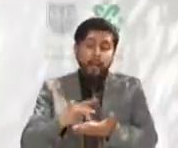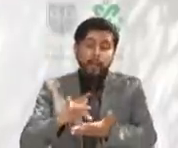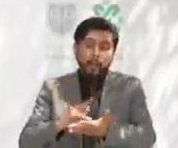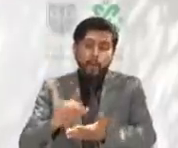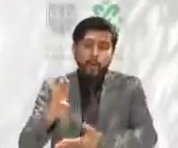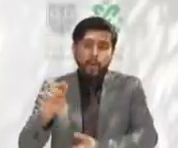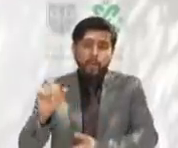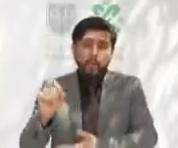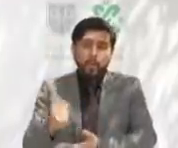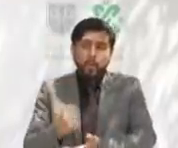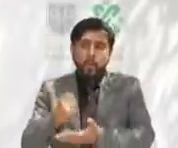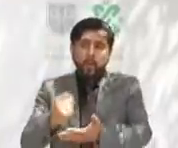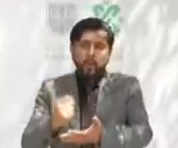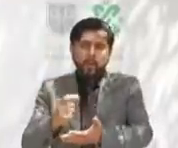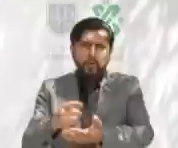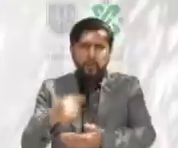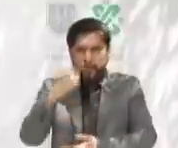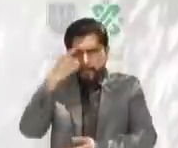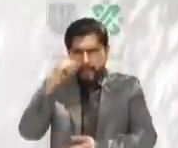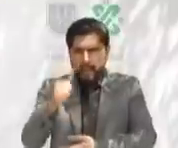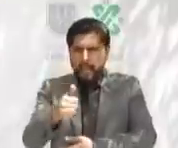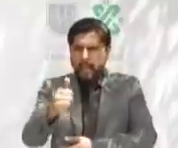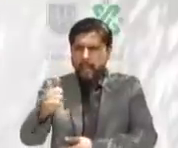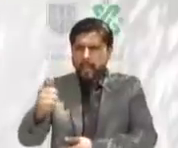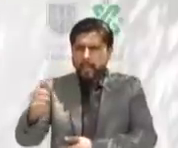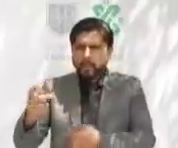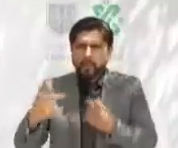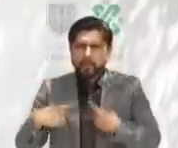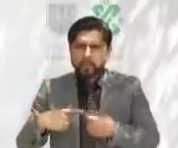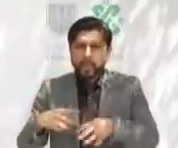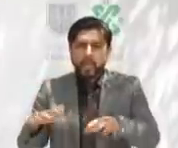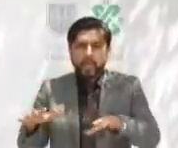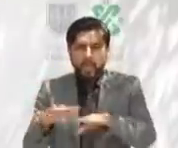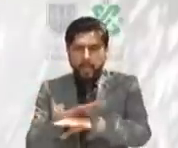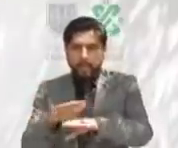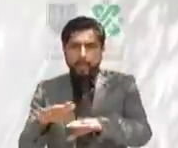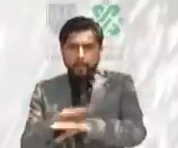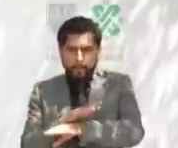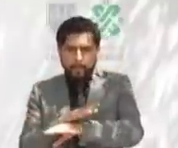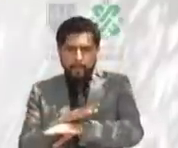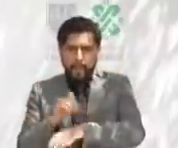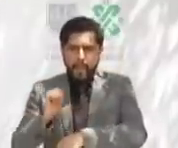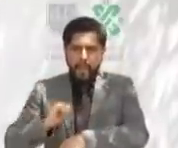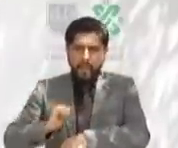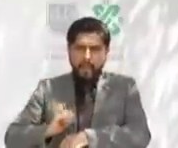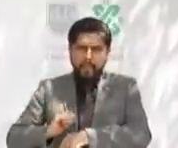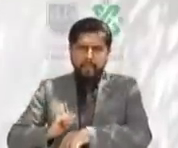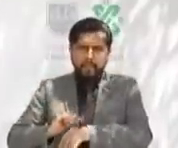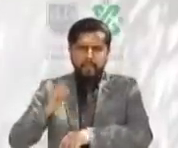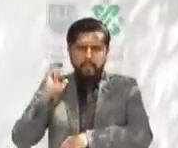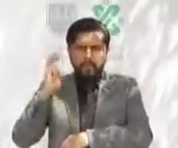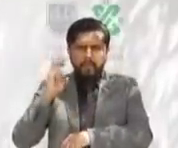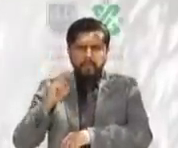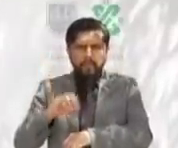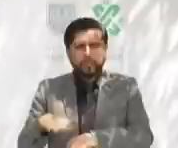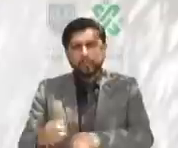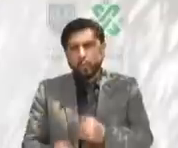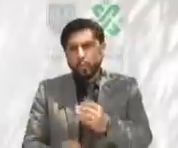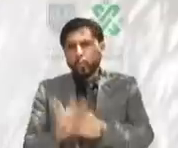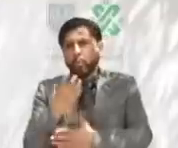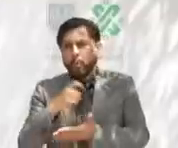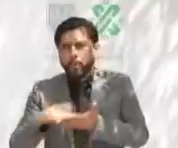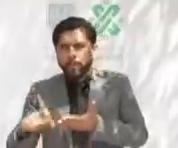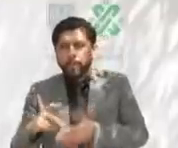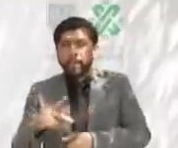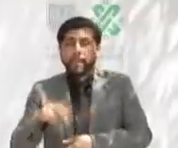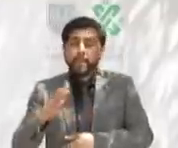puede comprar un nuevo autobús. La gran diferencia es que el bono que se daba cuando fui secretaria de Medio